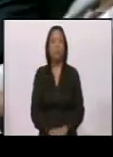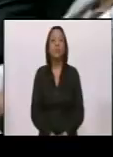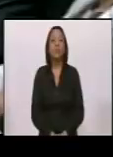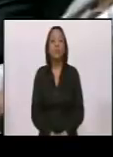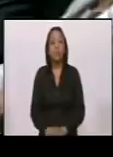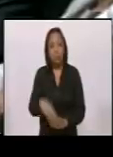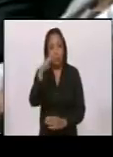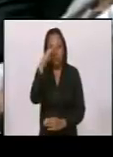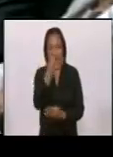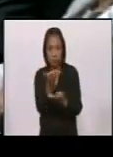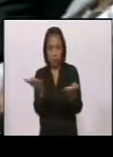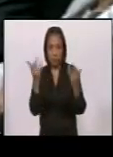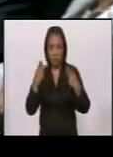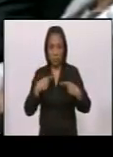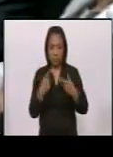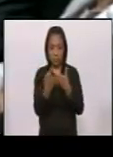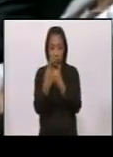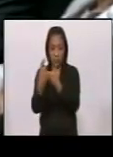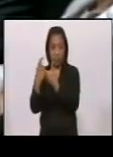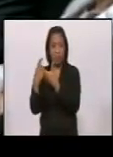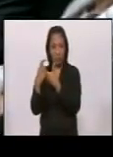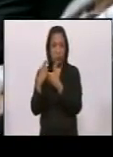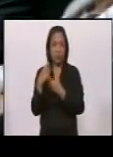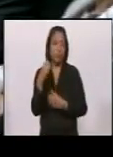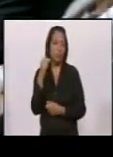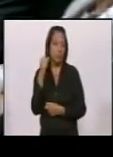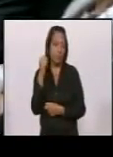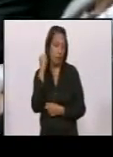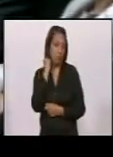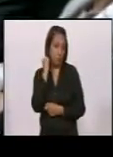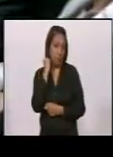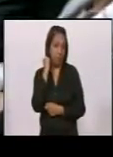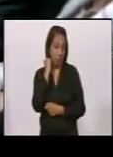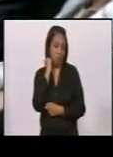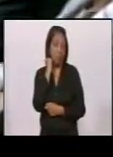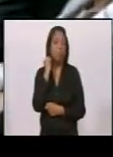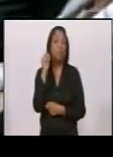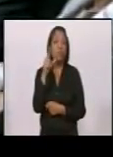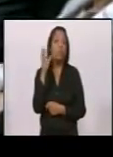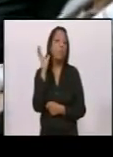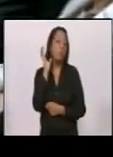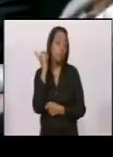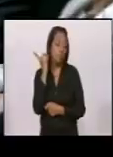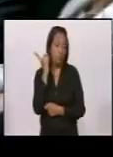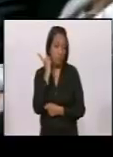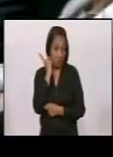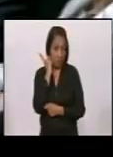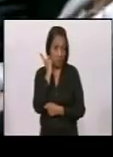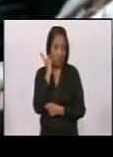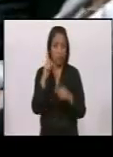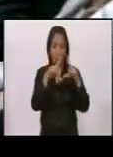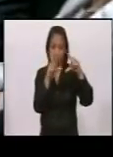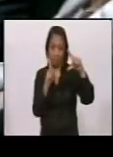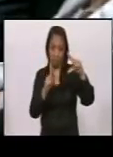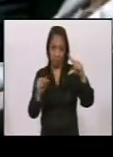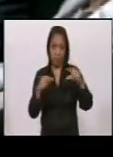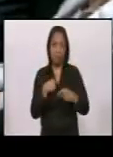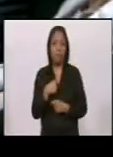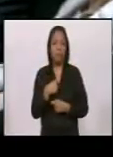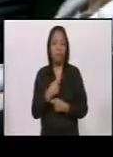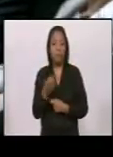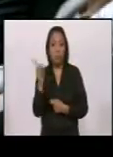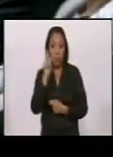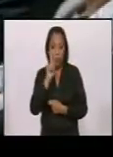señores integrantes del Senado de la República y de la Cámara de Diputados, señoras